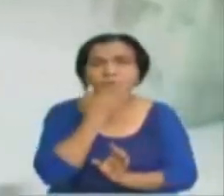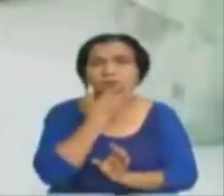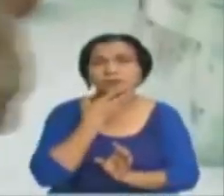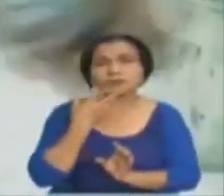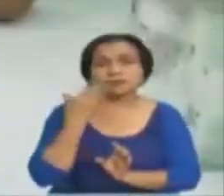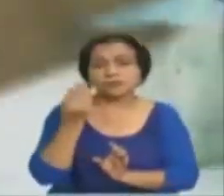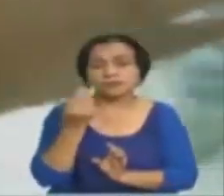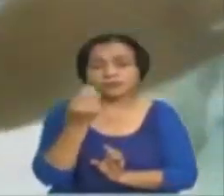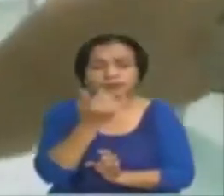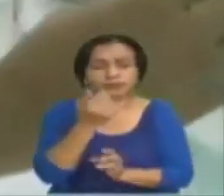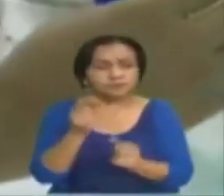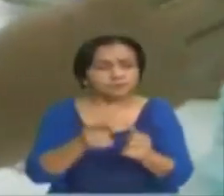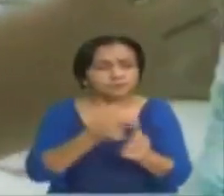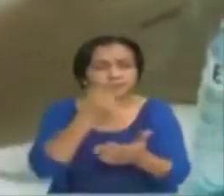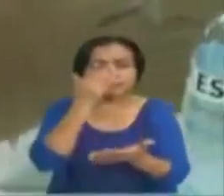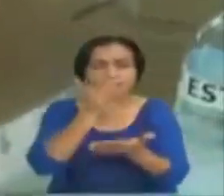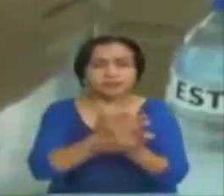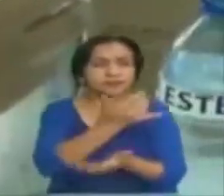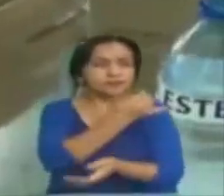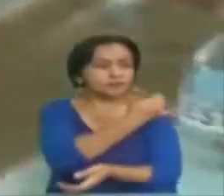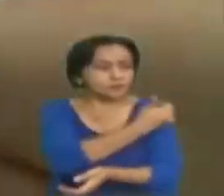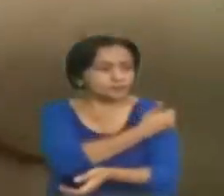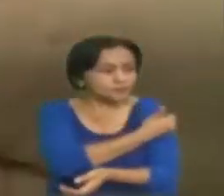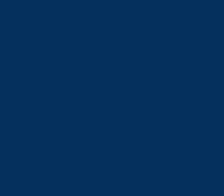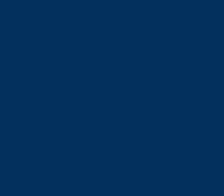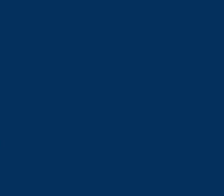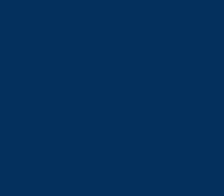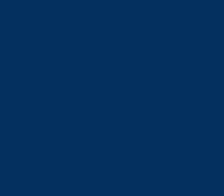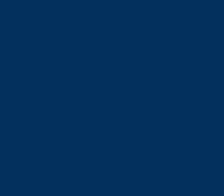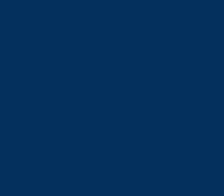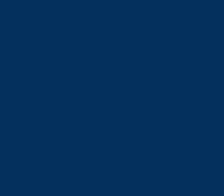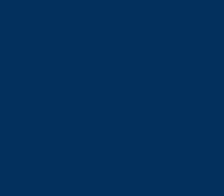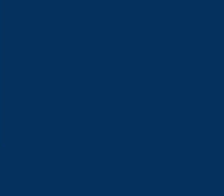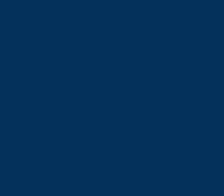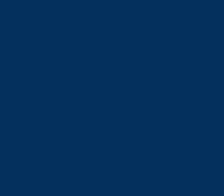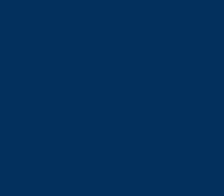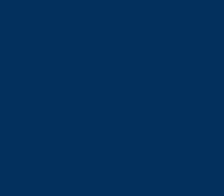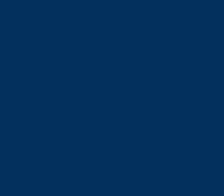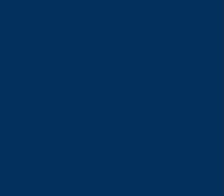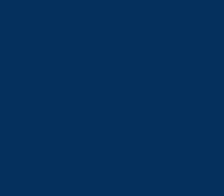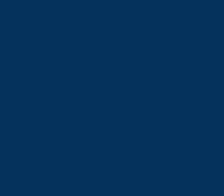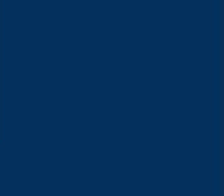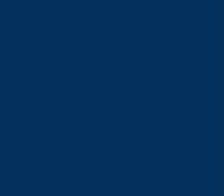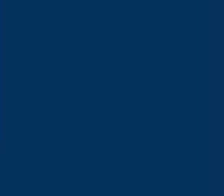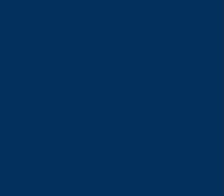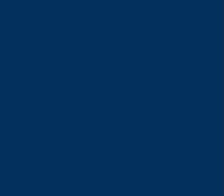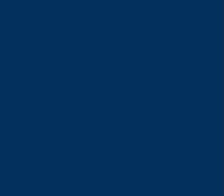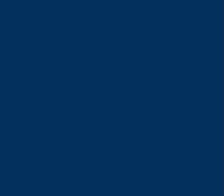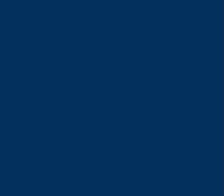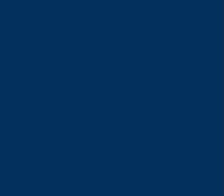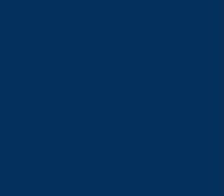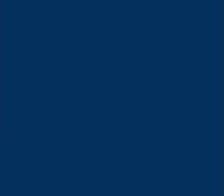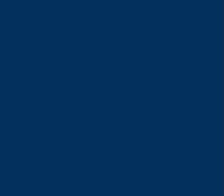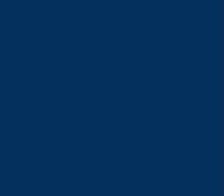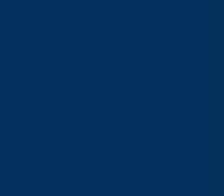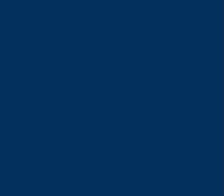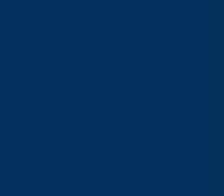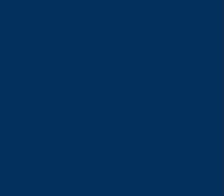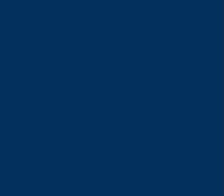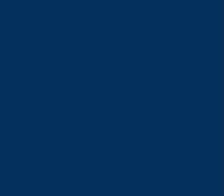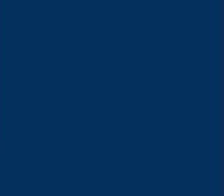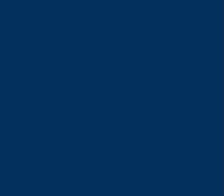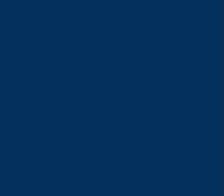par de este informe sobre las personas en seguimiento responsable, cuidadoso, sobre